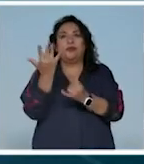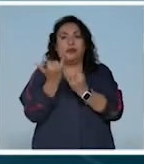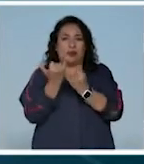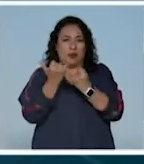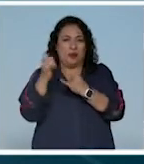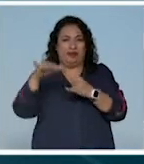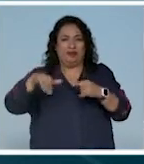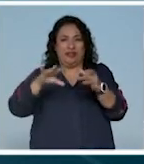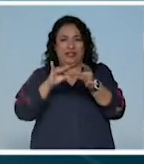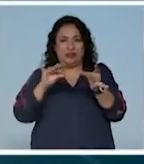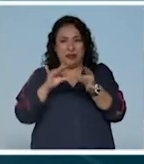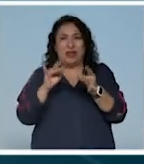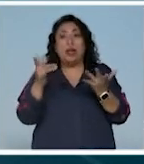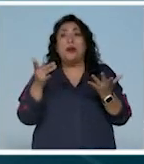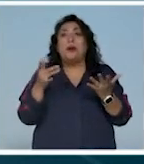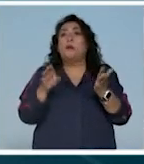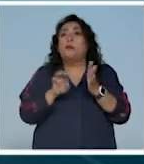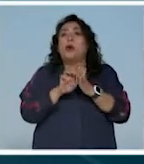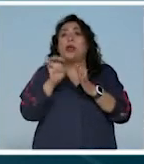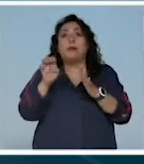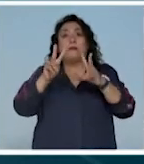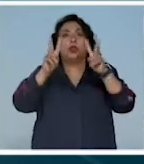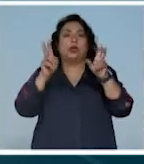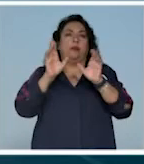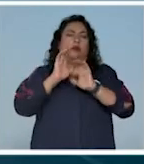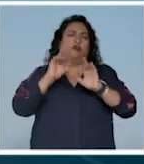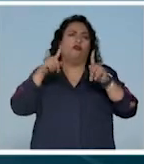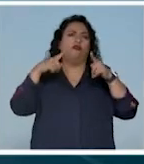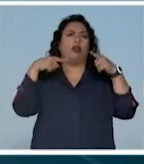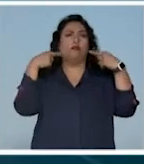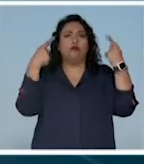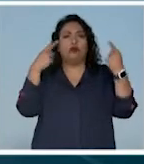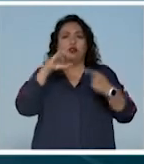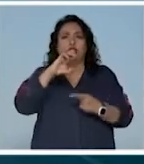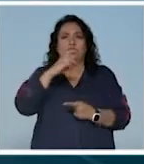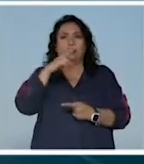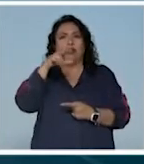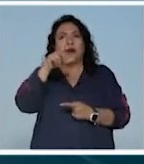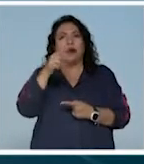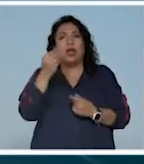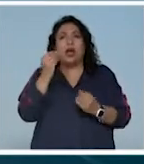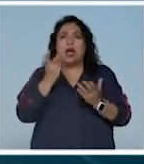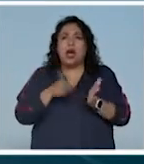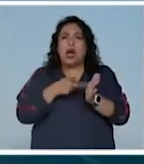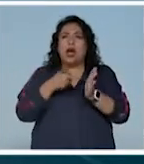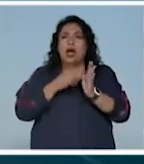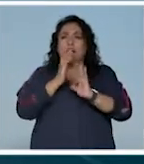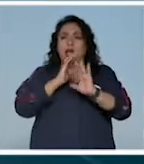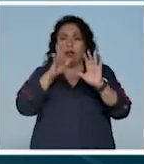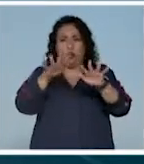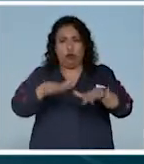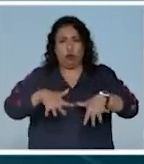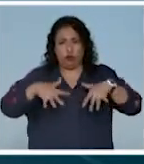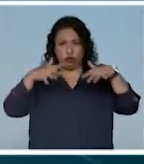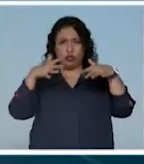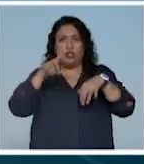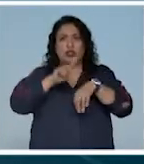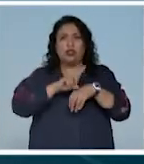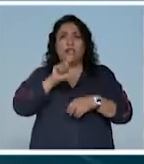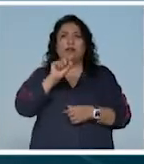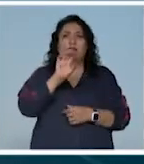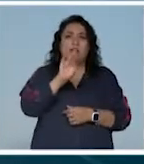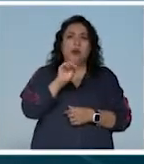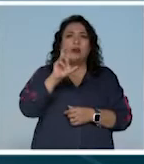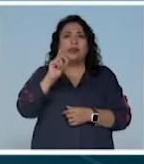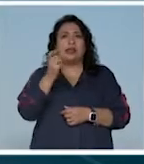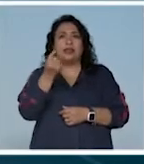emociones a través de aquellos temas icónicos que Chabela abrazó. El concierto se llevará a cabo el 29 y 30